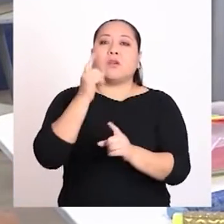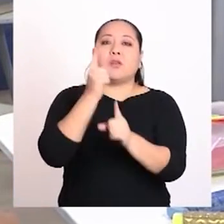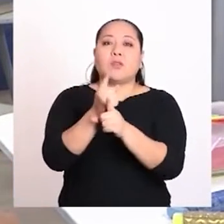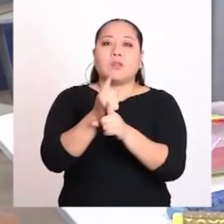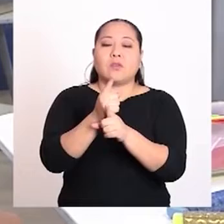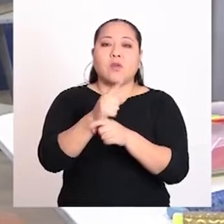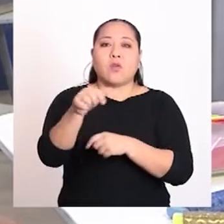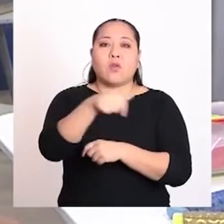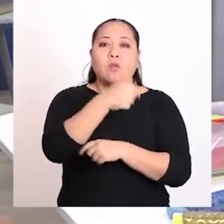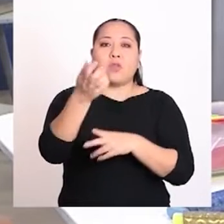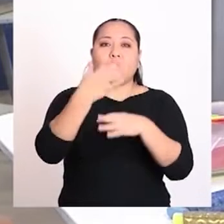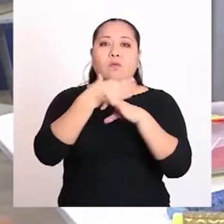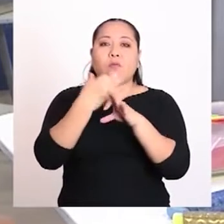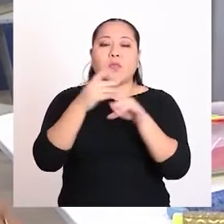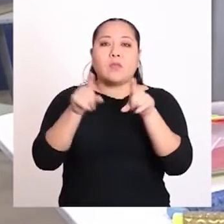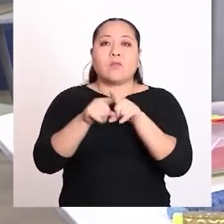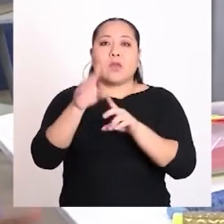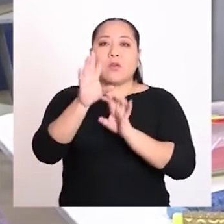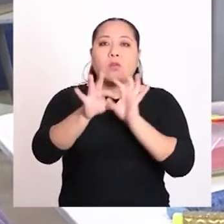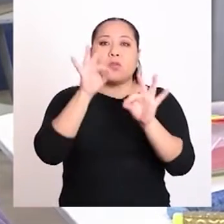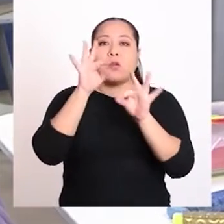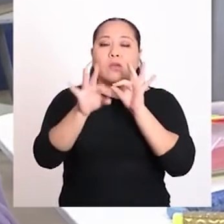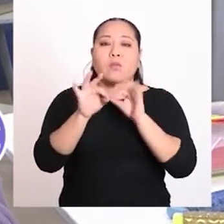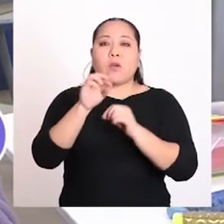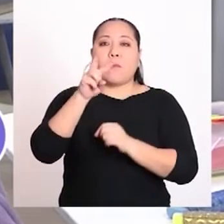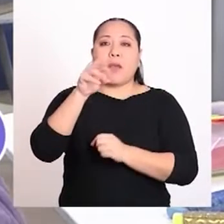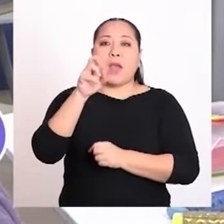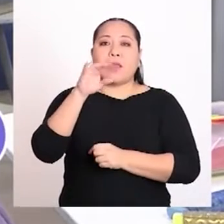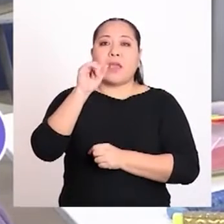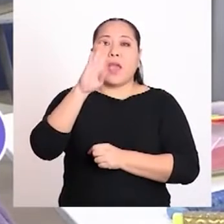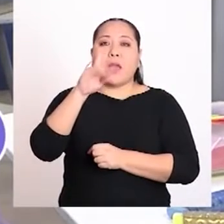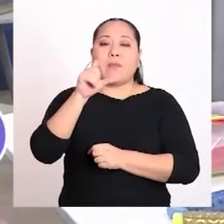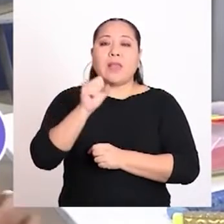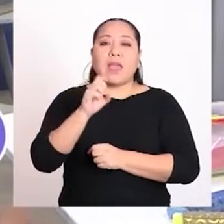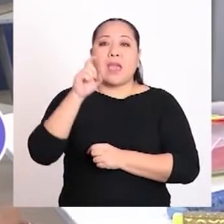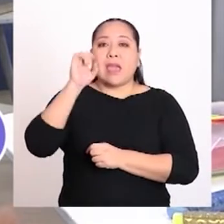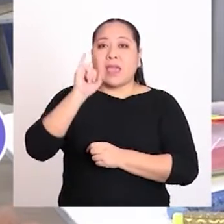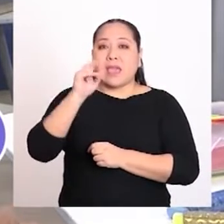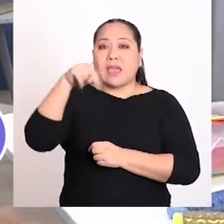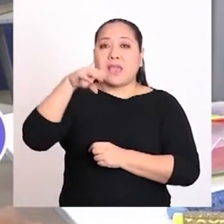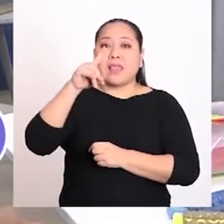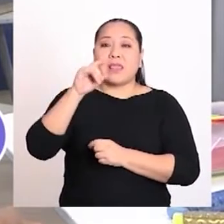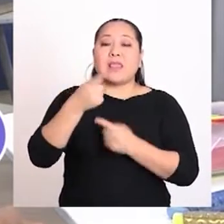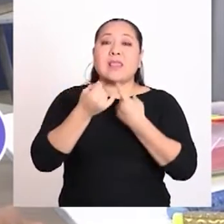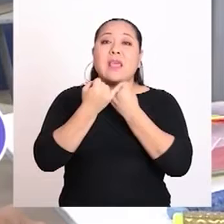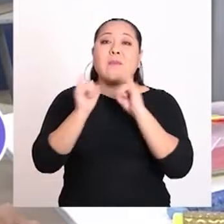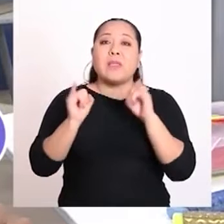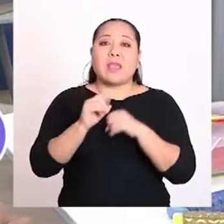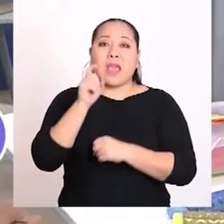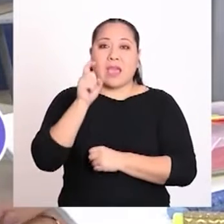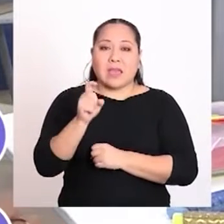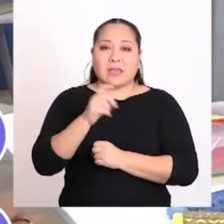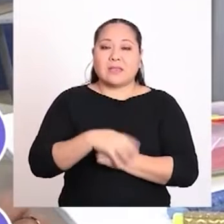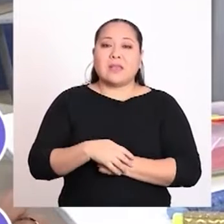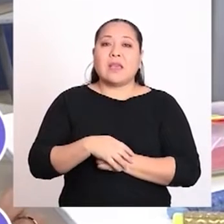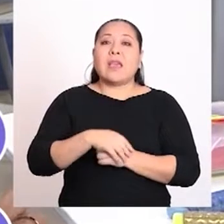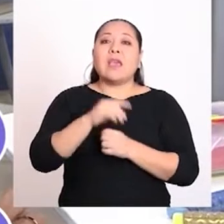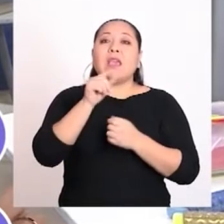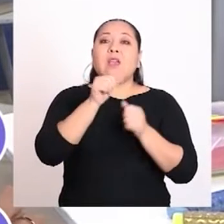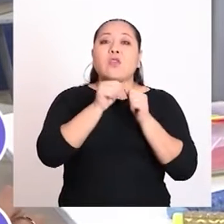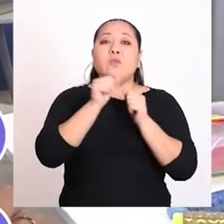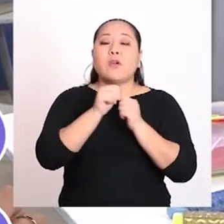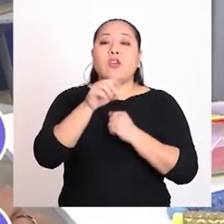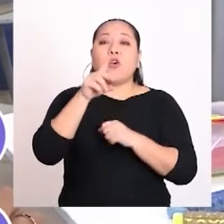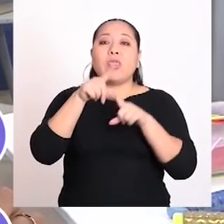Por otro lado, identificamos la variable independiente x y la variable